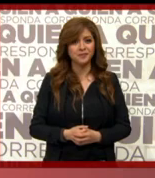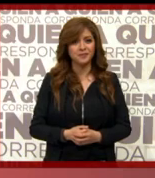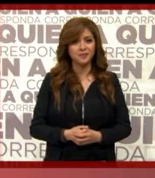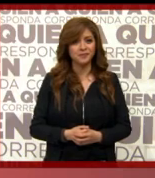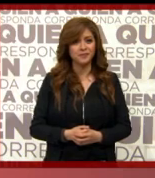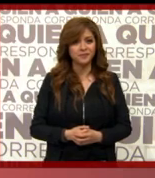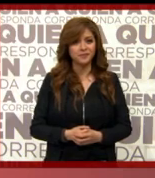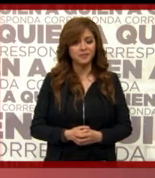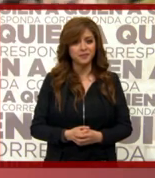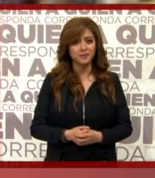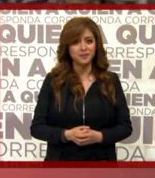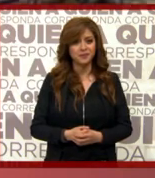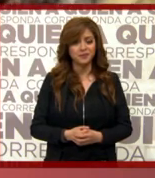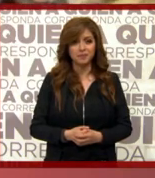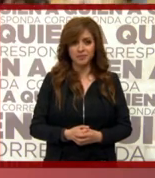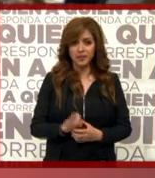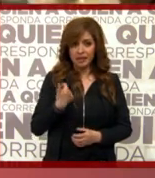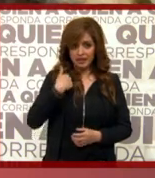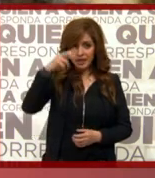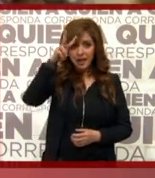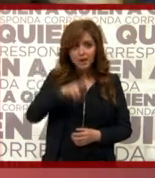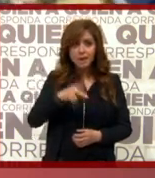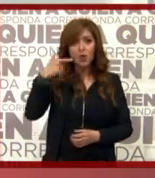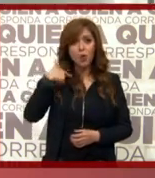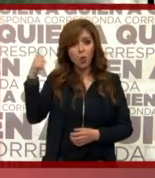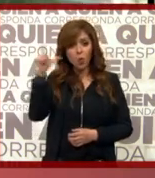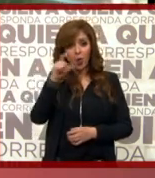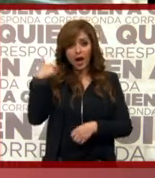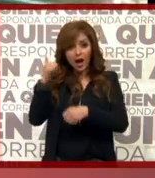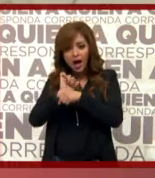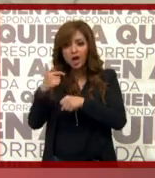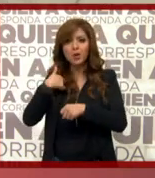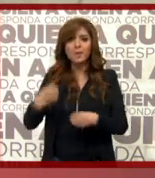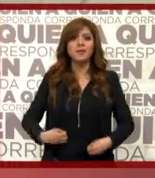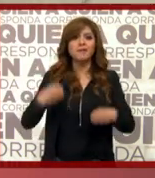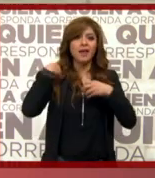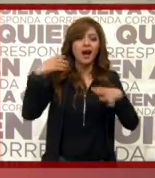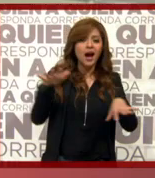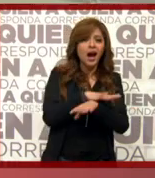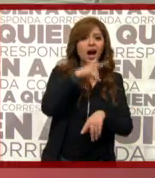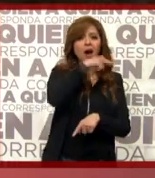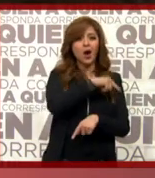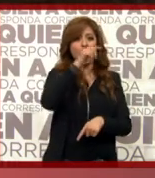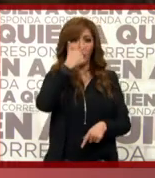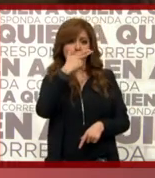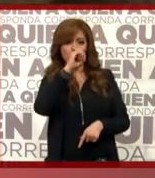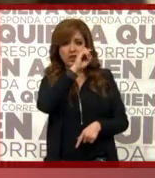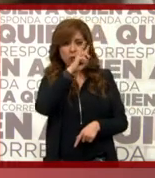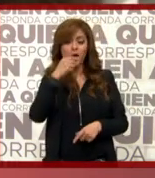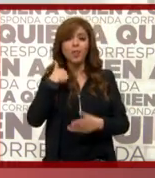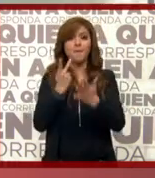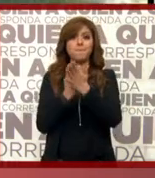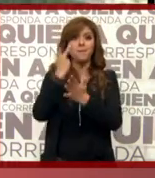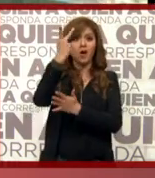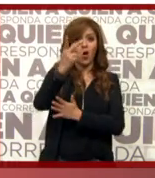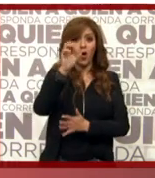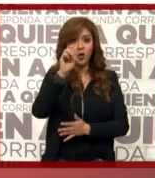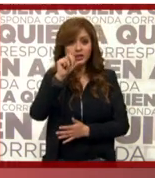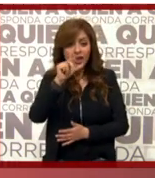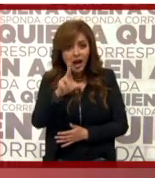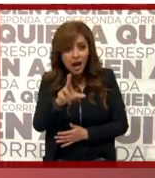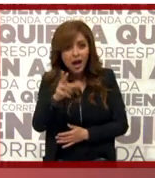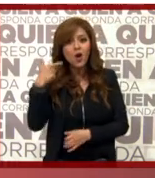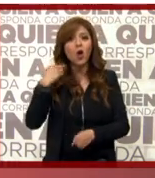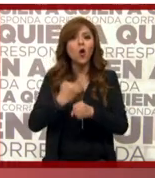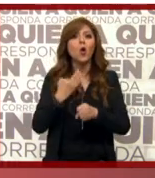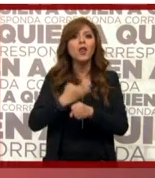daba la verdad es que mi vida ha cambiado mucho hoy estoy en Hollywood estoy nominado a un Óscar y